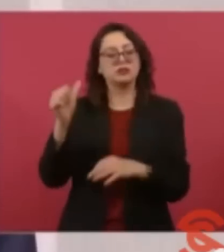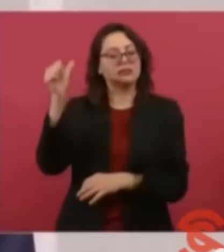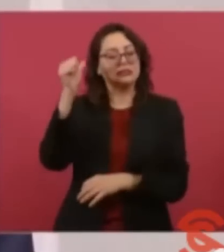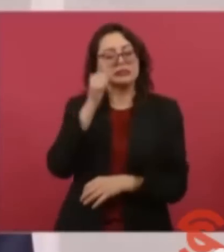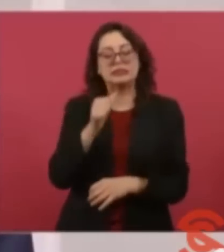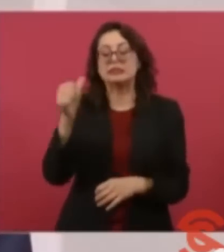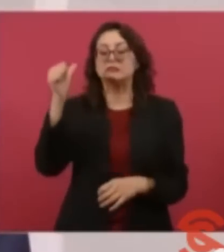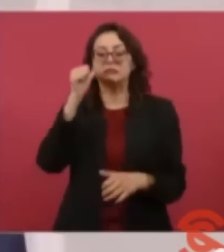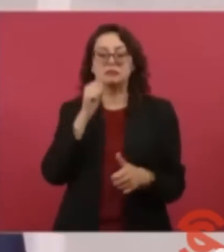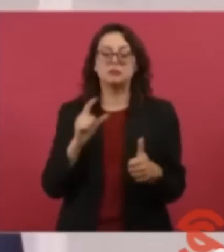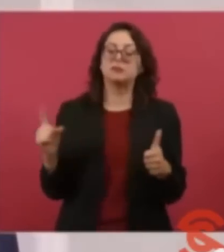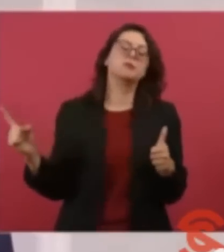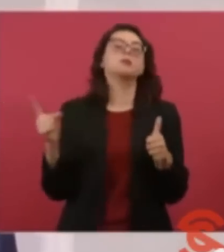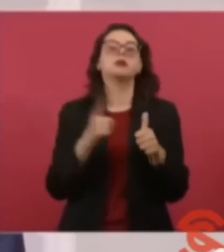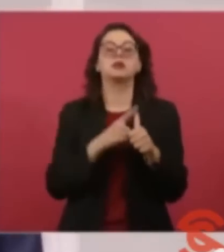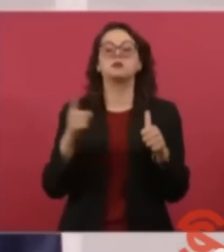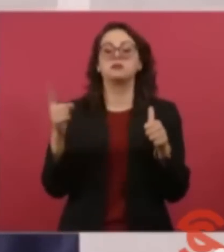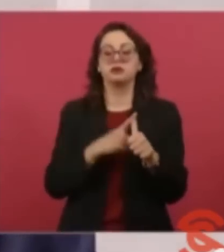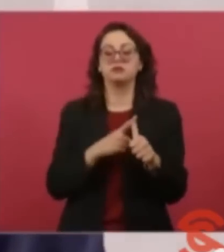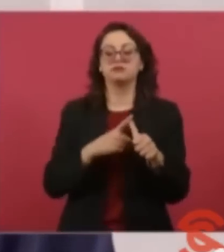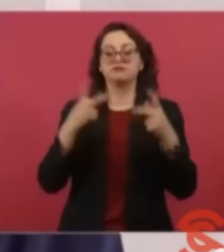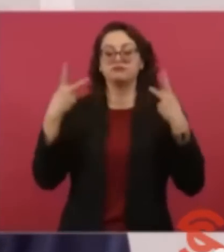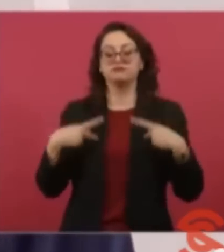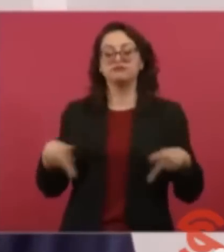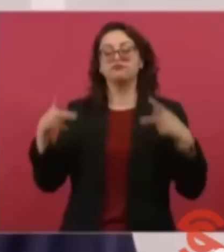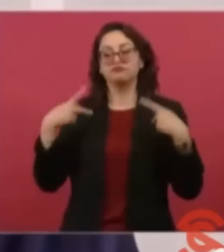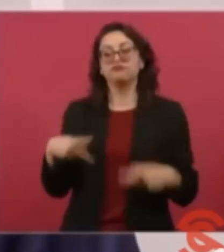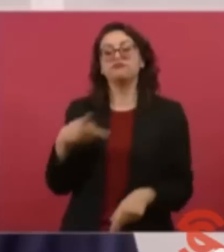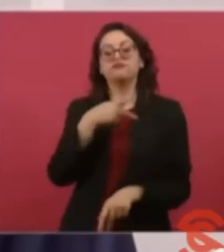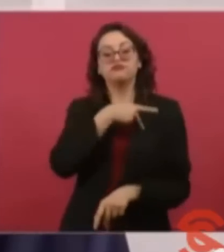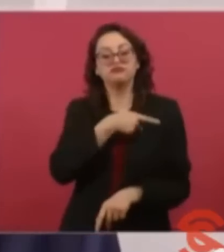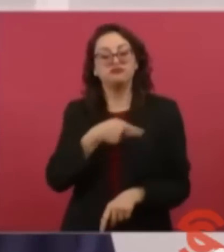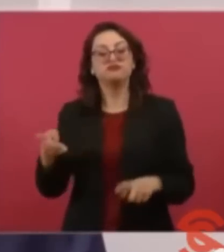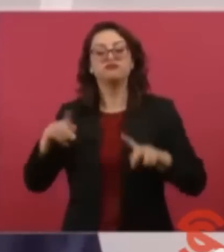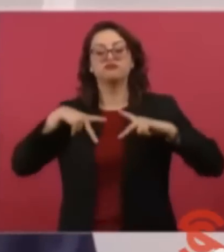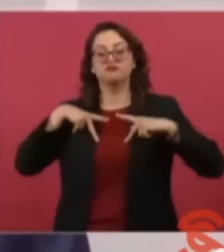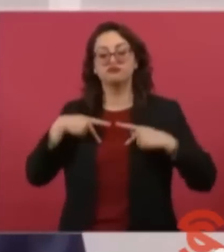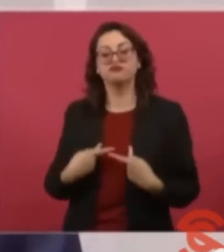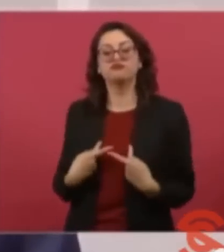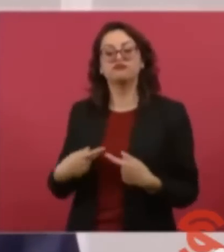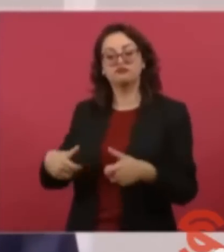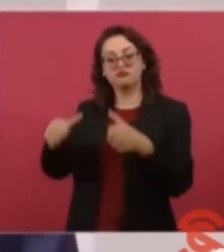siempre la ayuda a los pobres y necesitados.